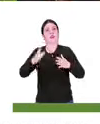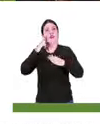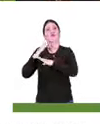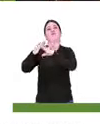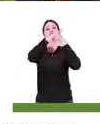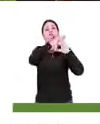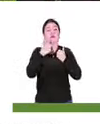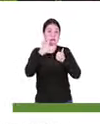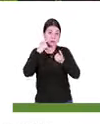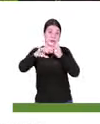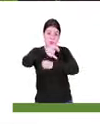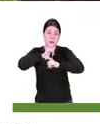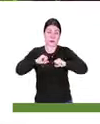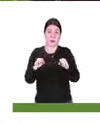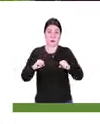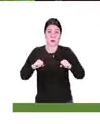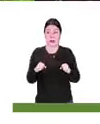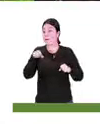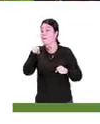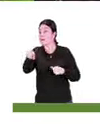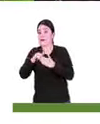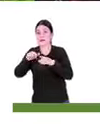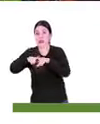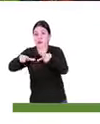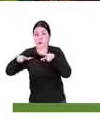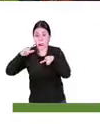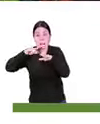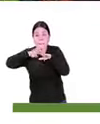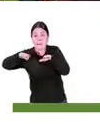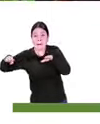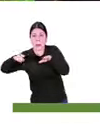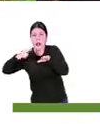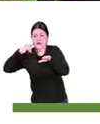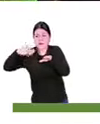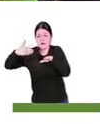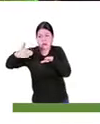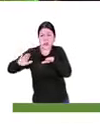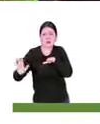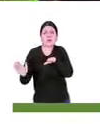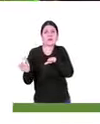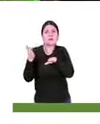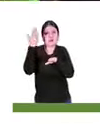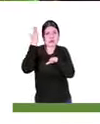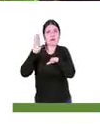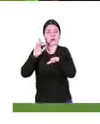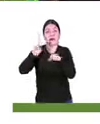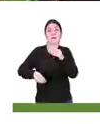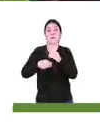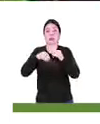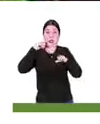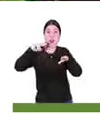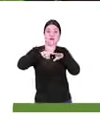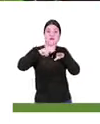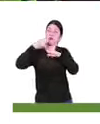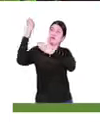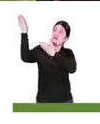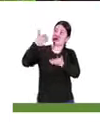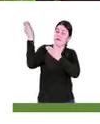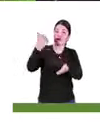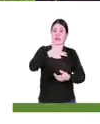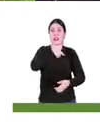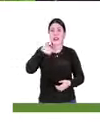importantes en la ciudad. El patio ya está en un avance importante, asimismo los buses ya llegaron de China,